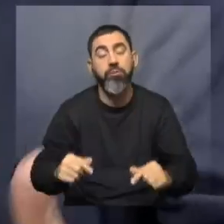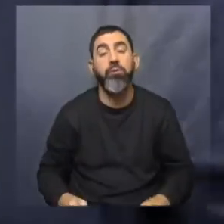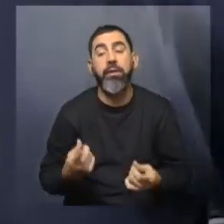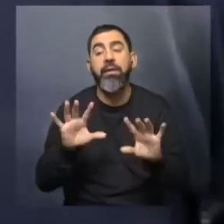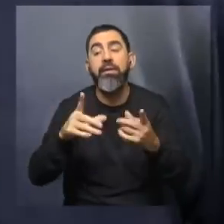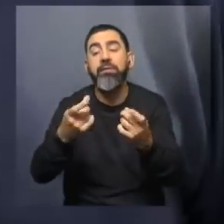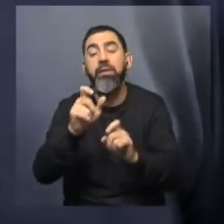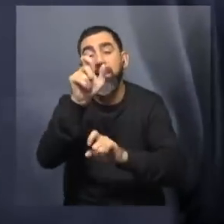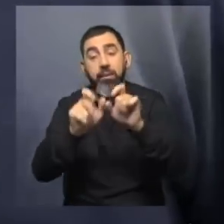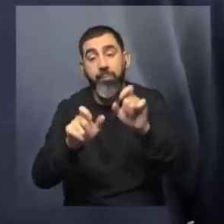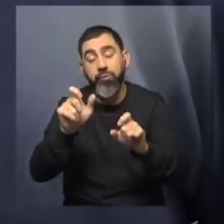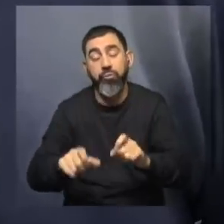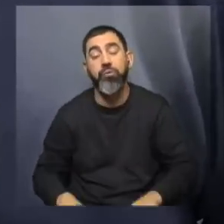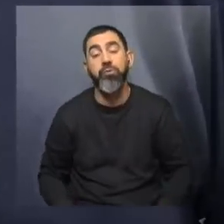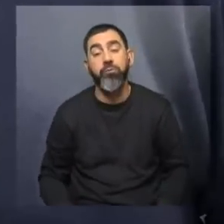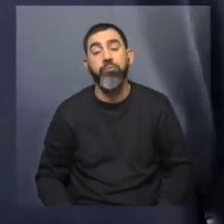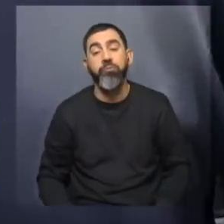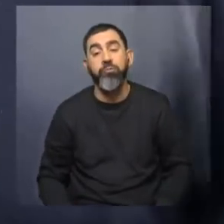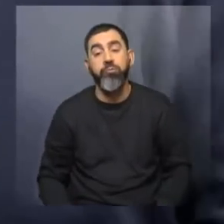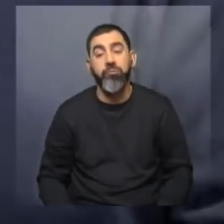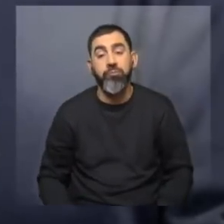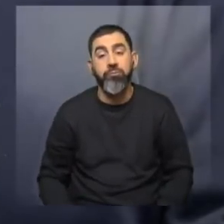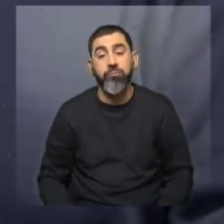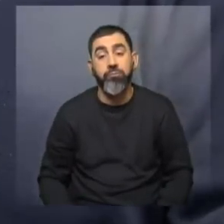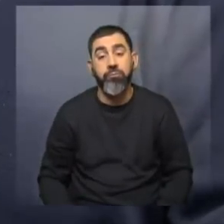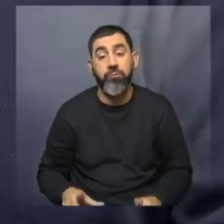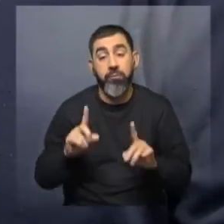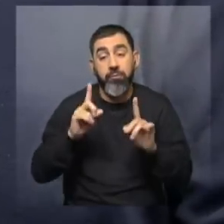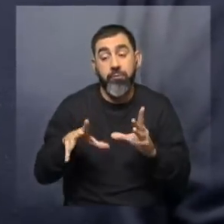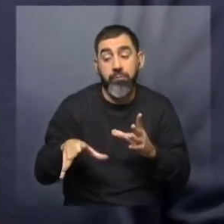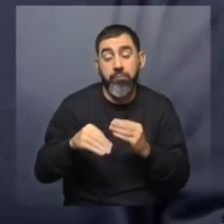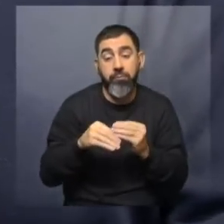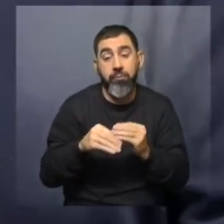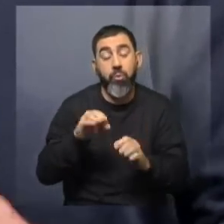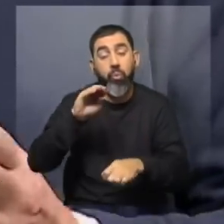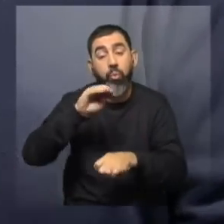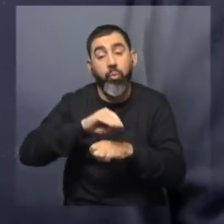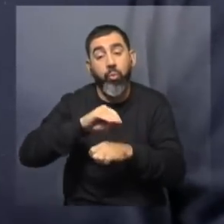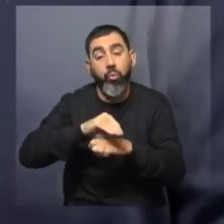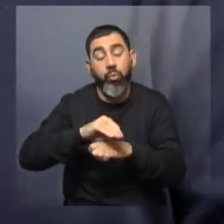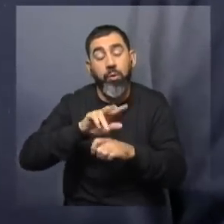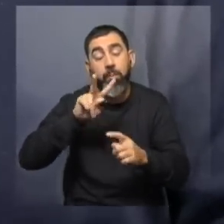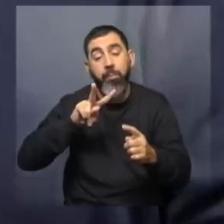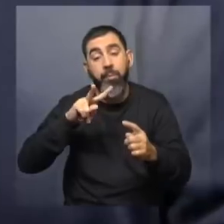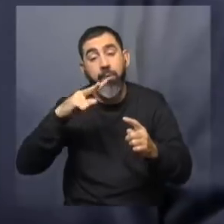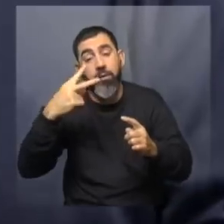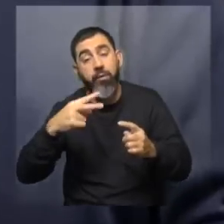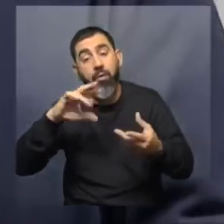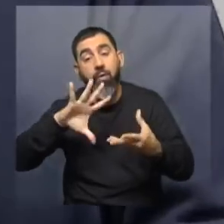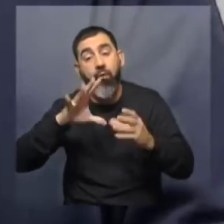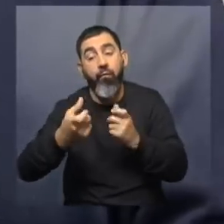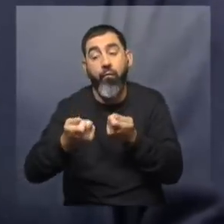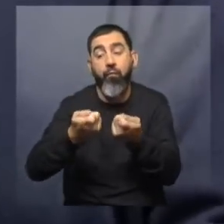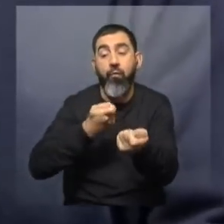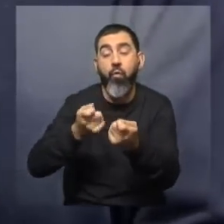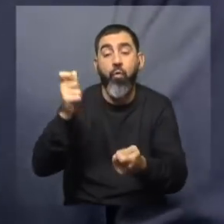las necesidades sanitarias de la población pero si Además a eso le agregamos una cultura una perspectiva una manera de manejar